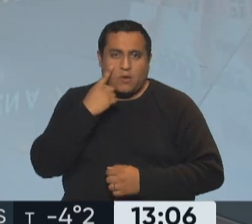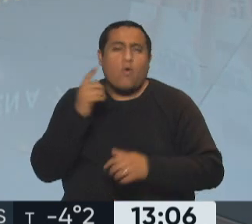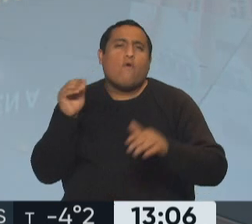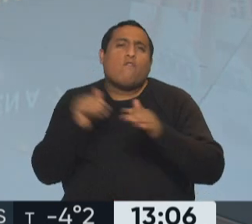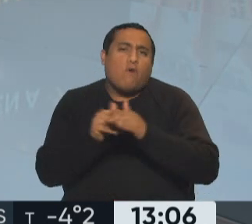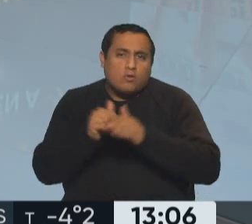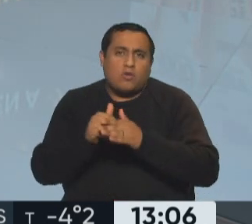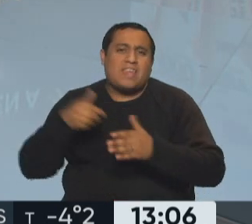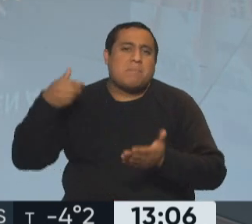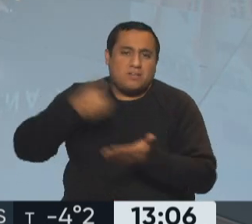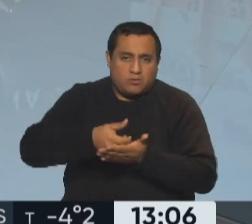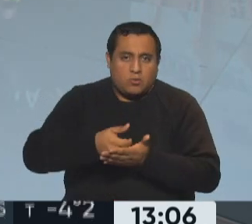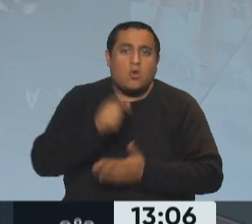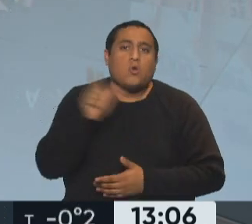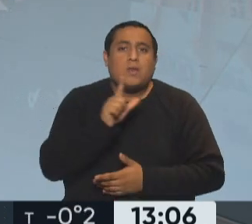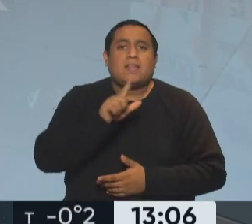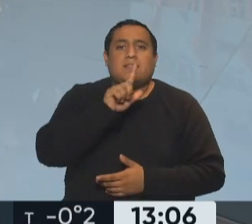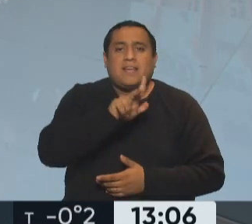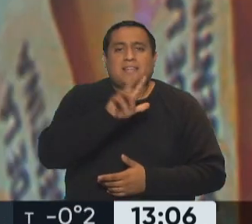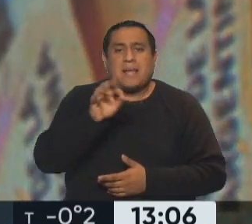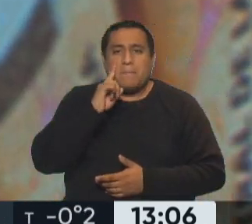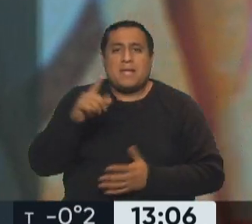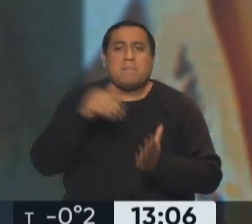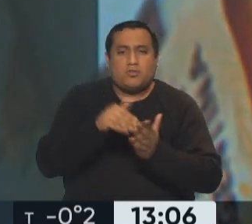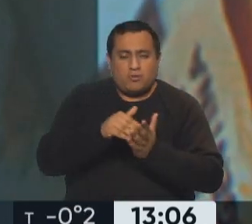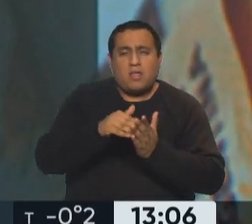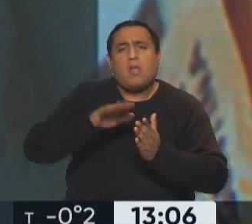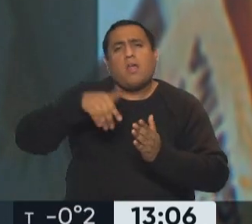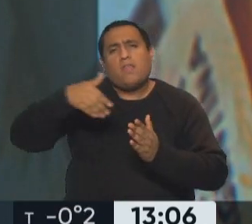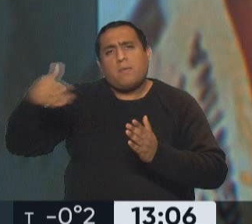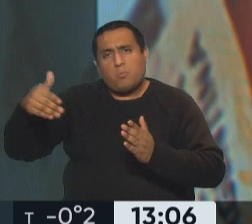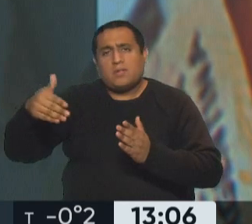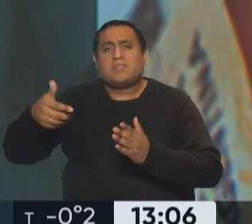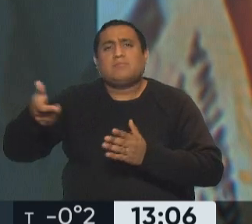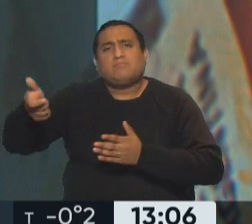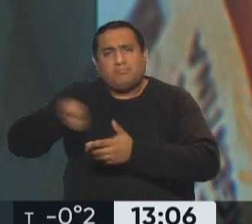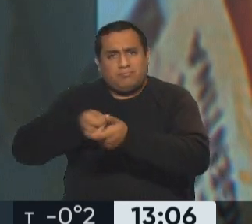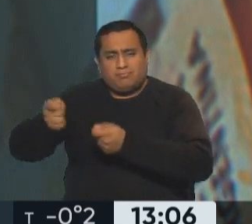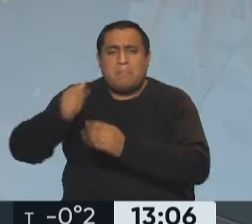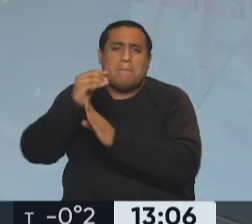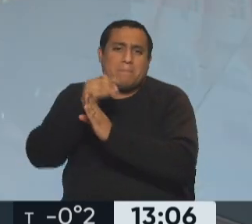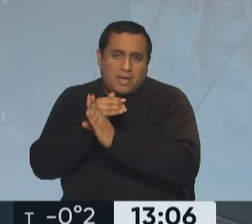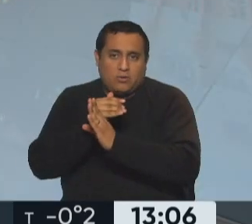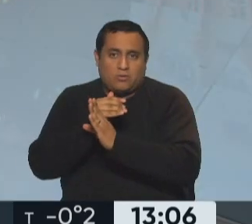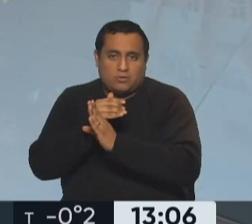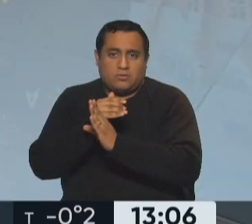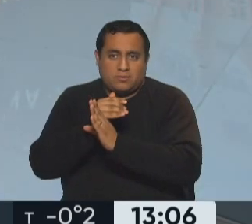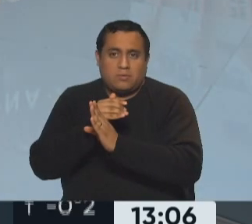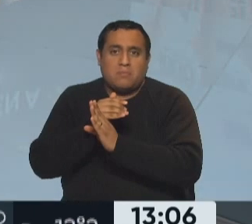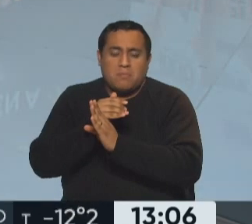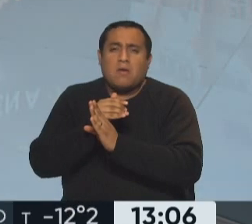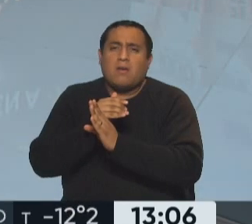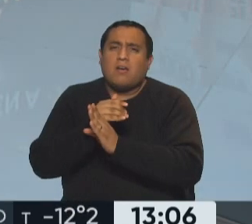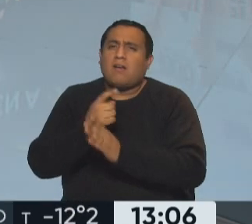inversión. Lunes 30.000 millones. Luego se redujo bastante el retiro en los días posteriores, pero también muestra una